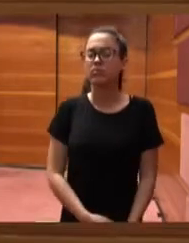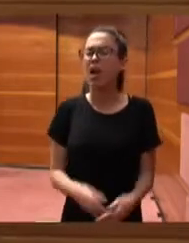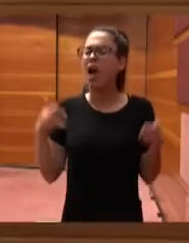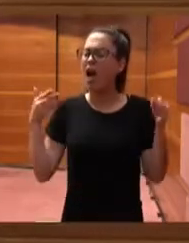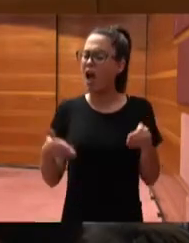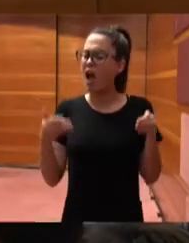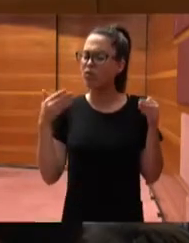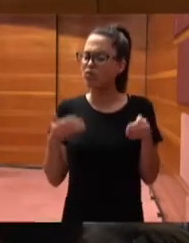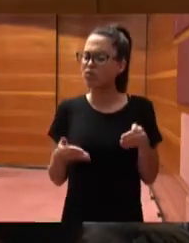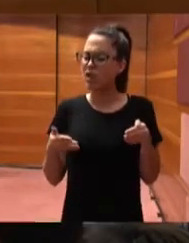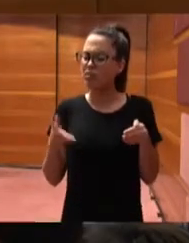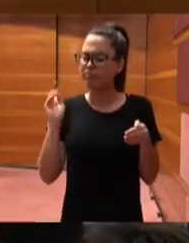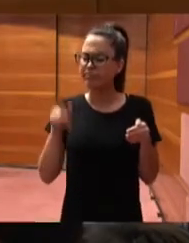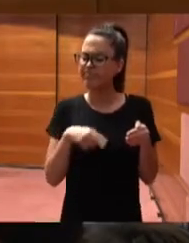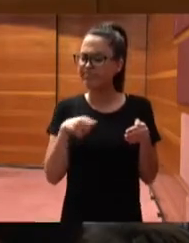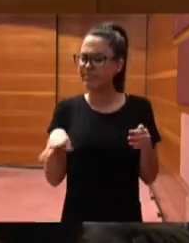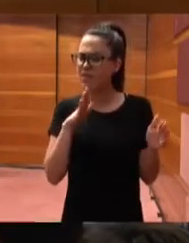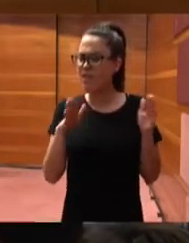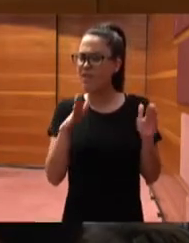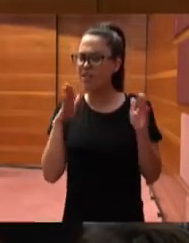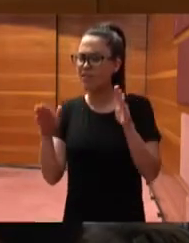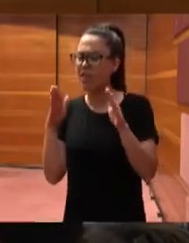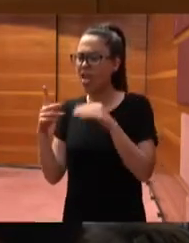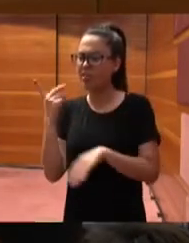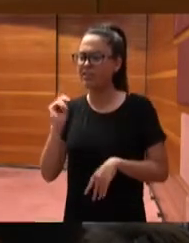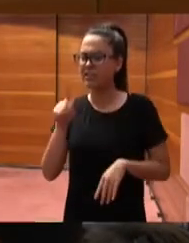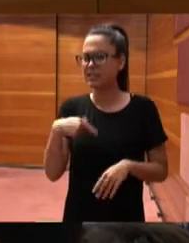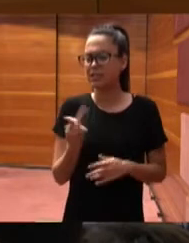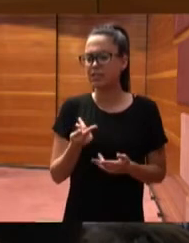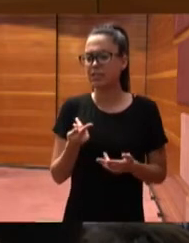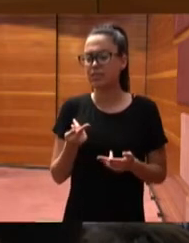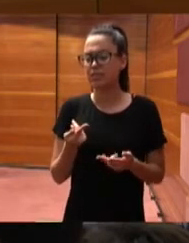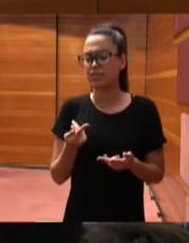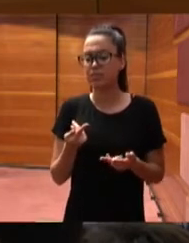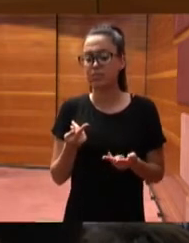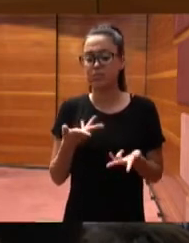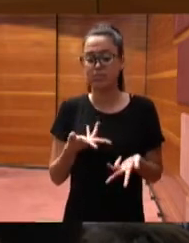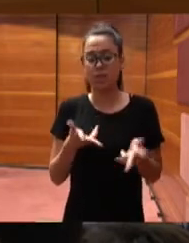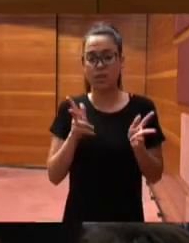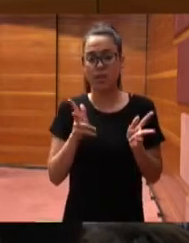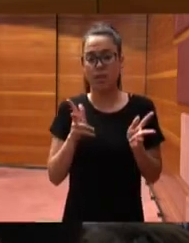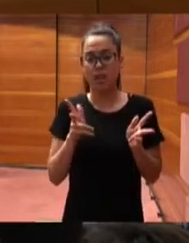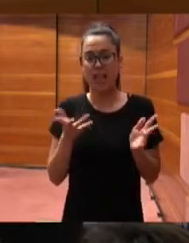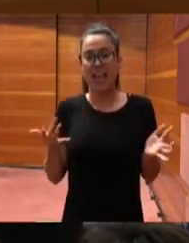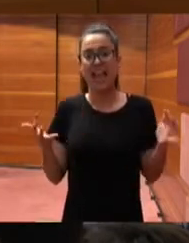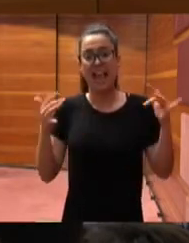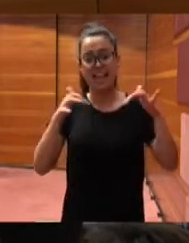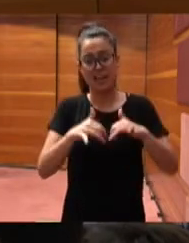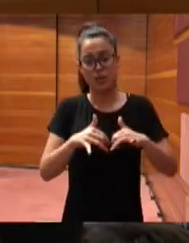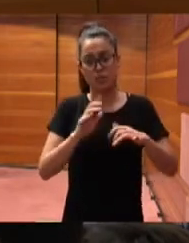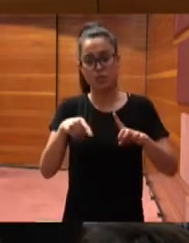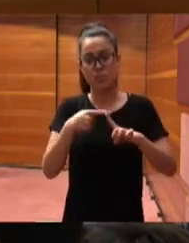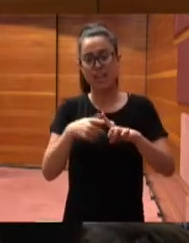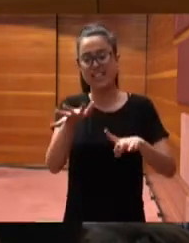conveniente incorporar en estas fases la deliberación? Y apunta, tenemos el Cargunes y